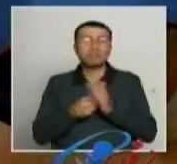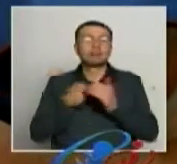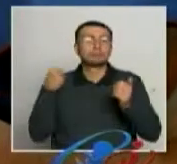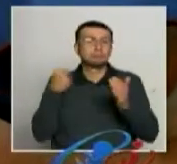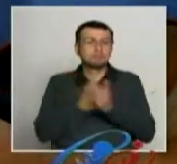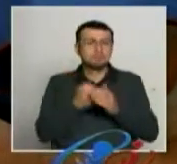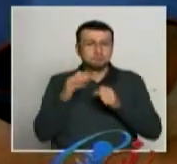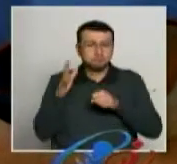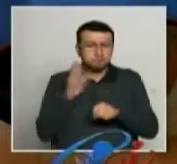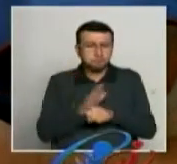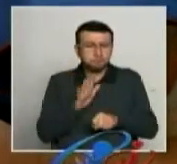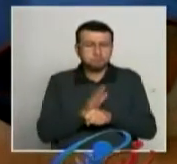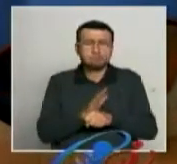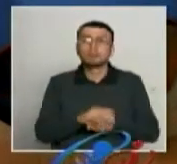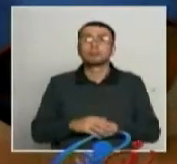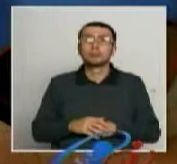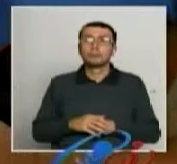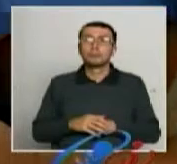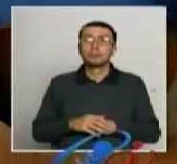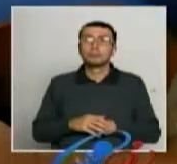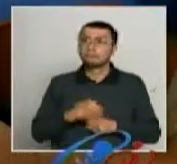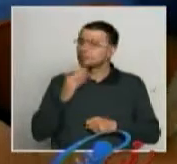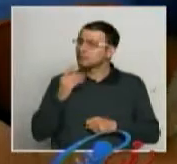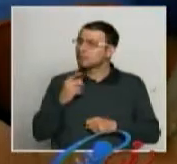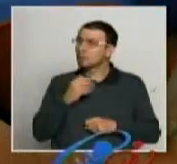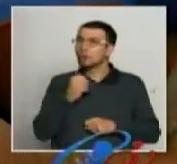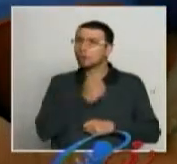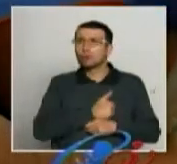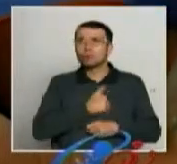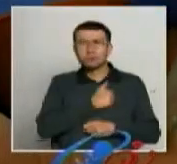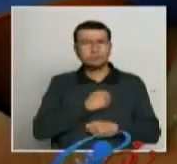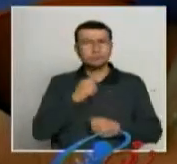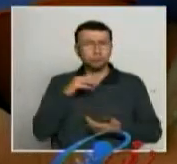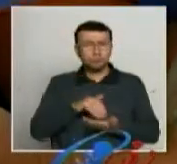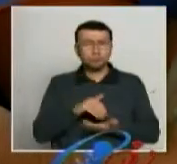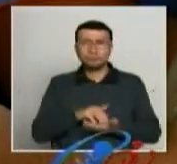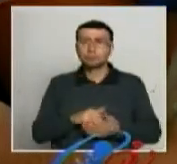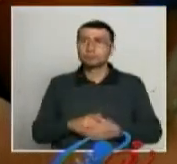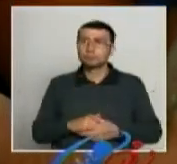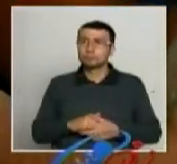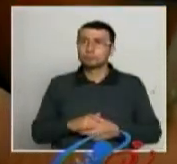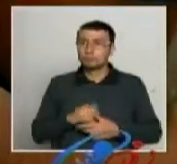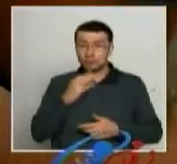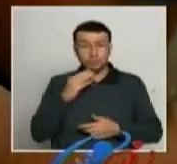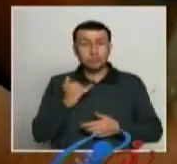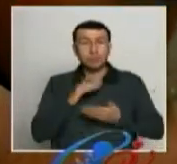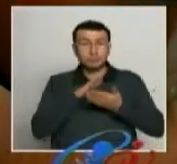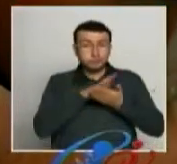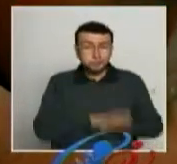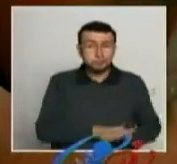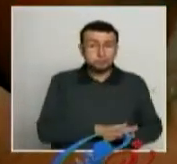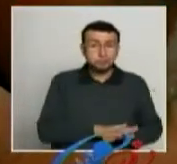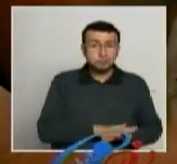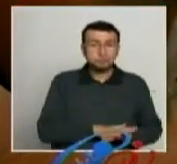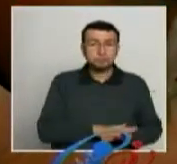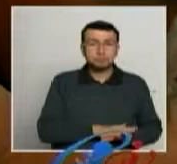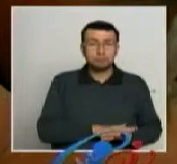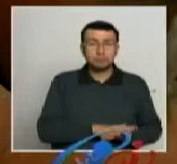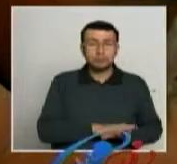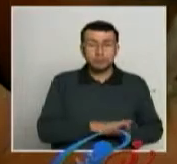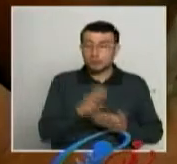generalmente un trombo. Está comprimiendo, volvamos la parte poplitea. Ahí vamos. Entonces oprimimos acá